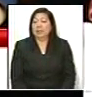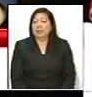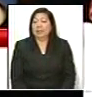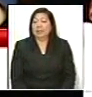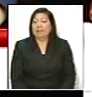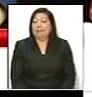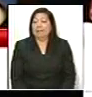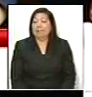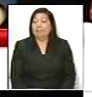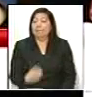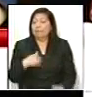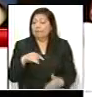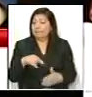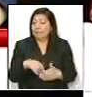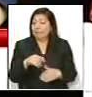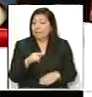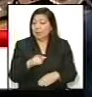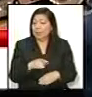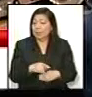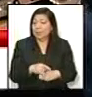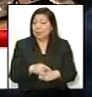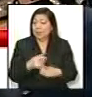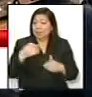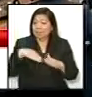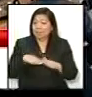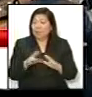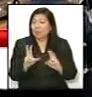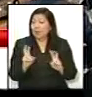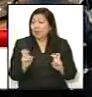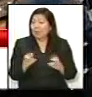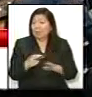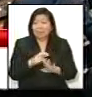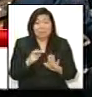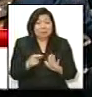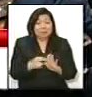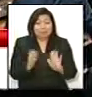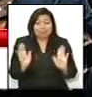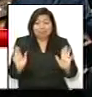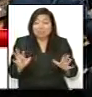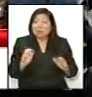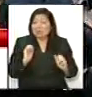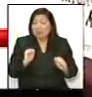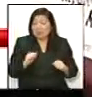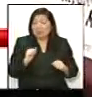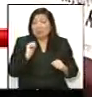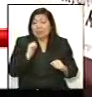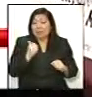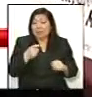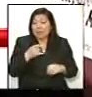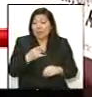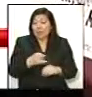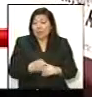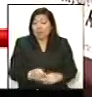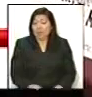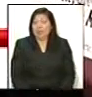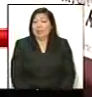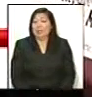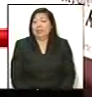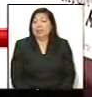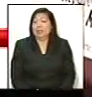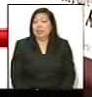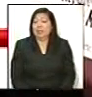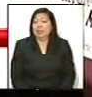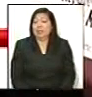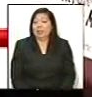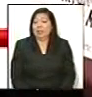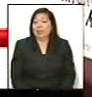Presidenta, he votado en contra porque la idea era meterlo hoy día, no tenemos el proyecto, pero encantado mañana. Ese es el voto en contra, es lo ponemos mañana, no hoy